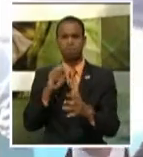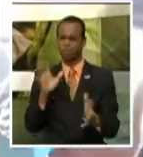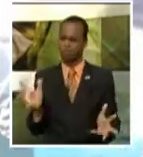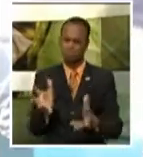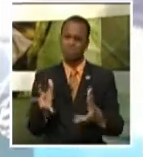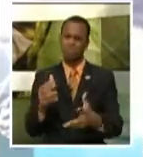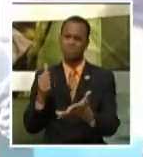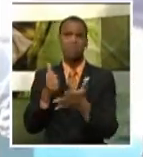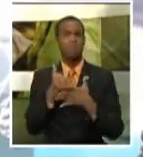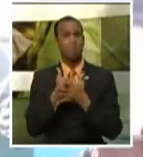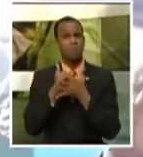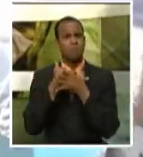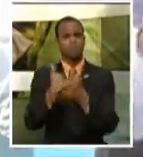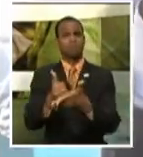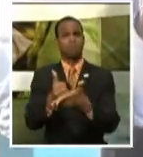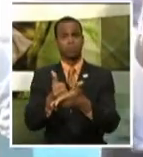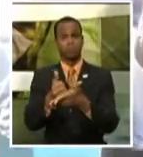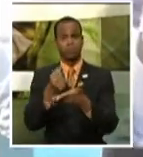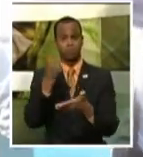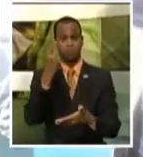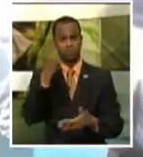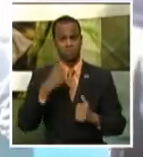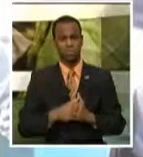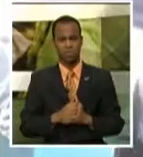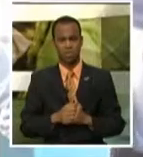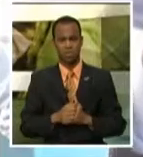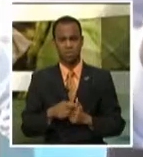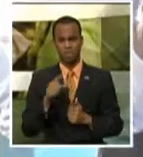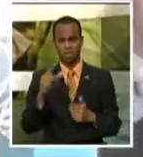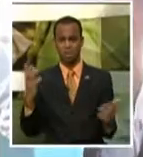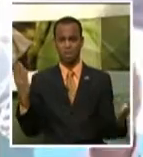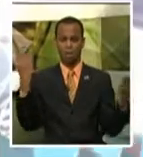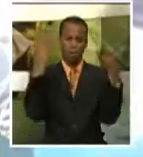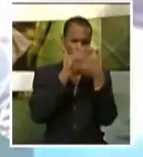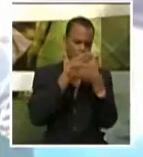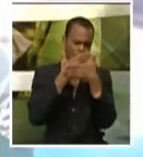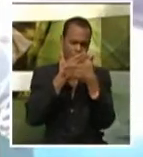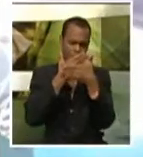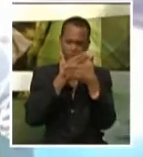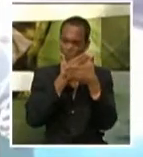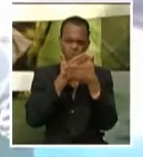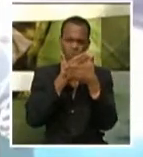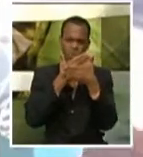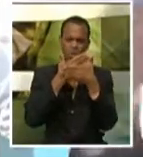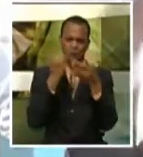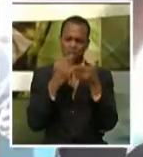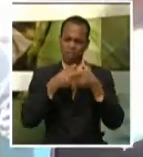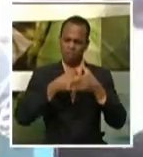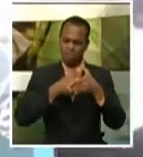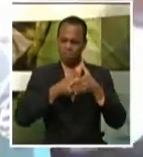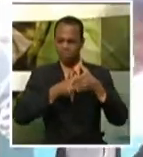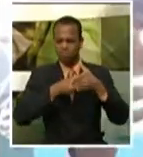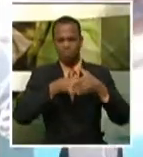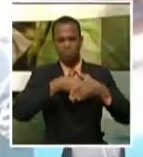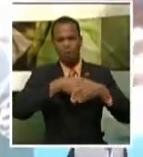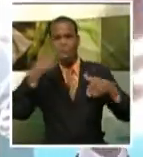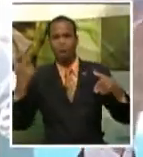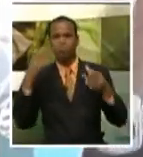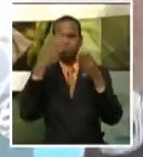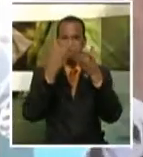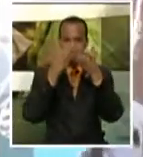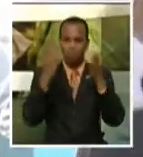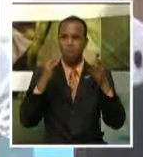hagan. Que salgan de ese túnel oscuro y vean la luz. Le estamos dando la oportunidad